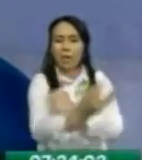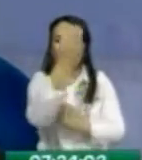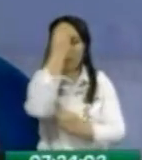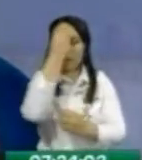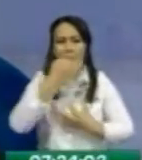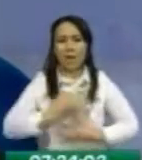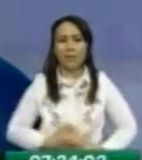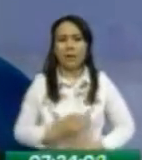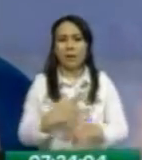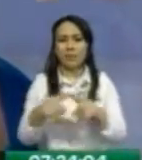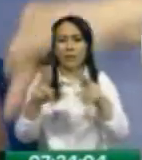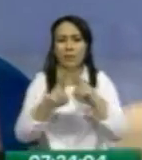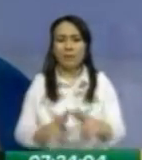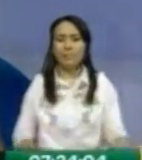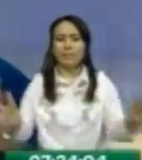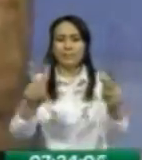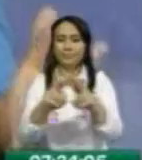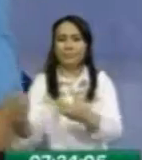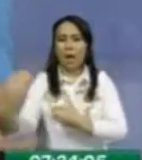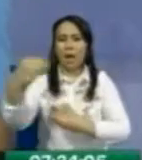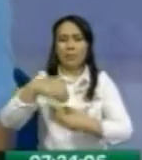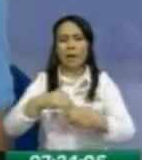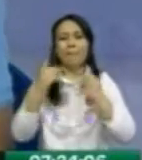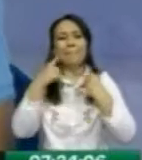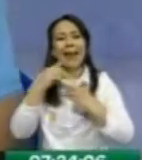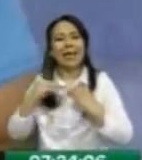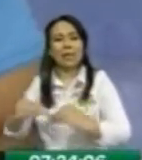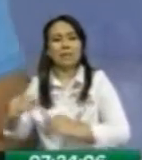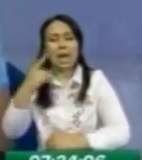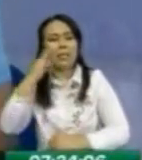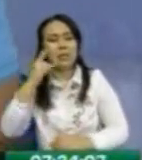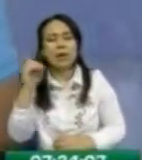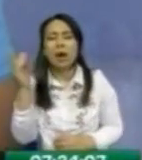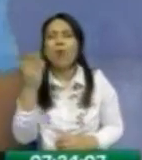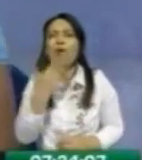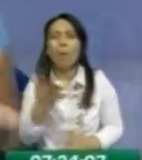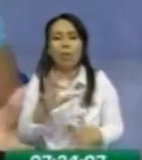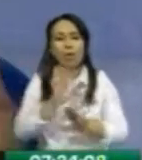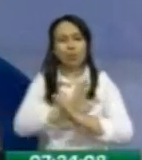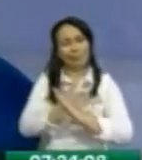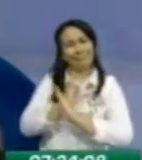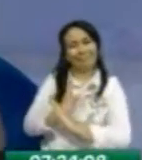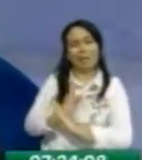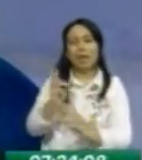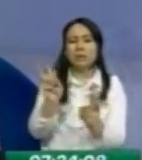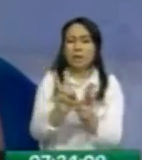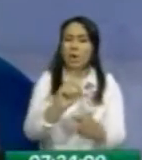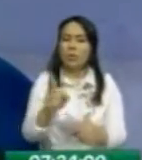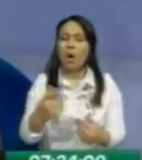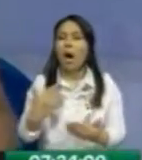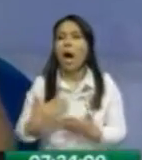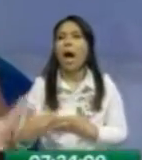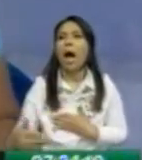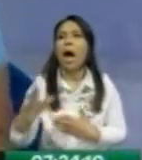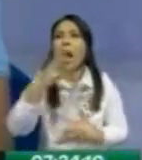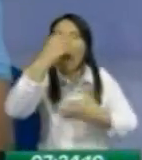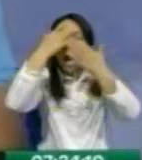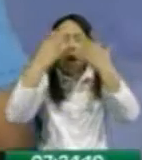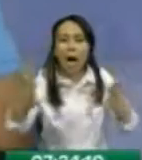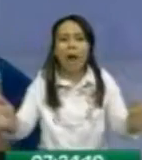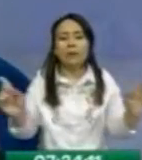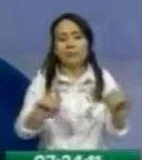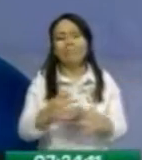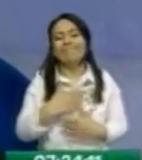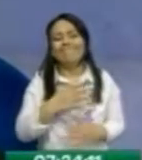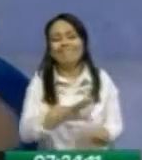de la ética y otros valores. Va a incluir también esto de aquí. Evidentemente vamos a abrir una mesa de discusión amplia porque también hay